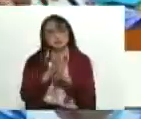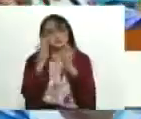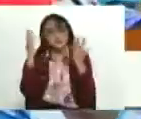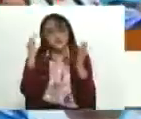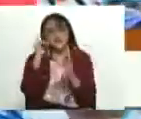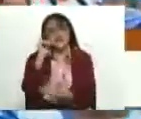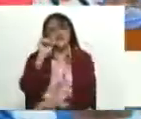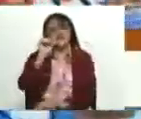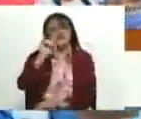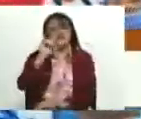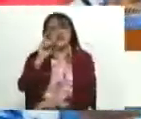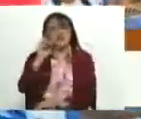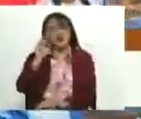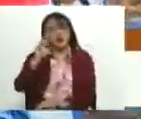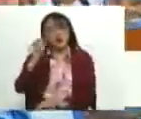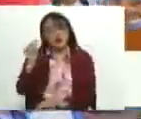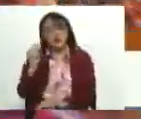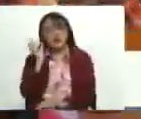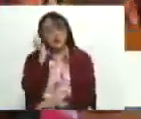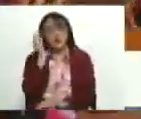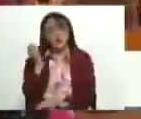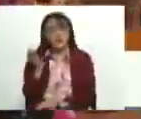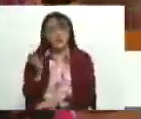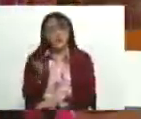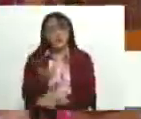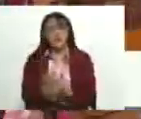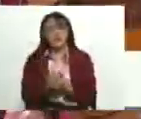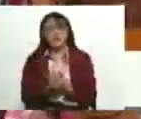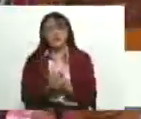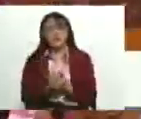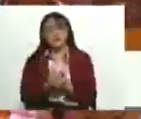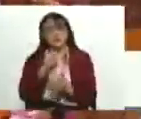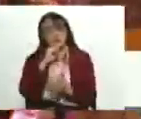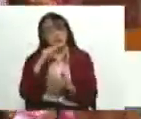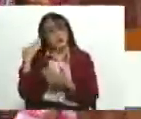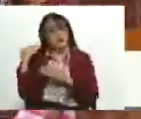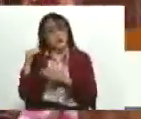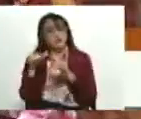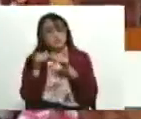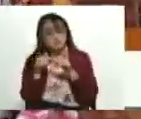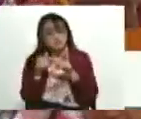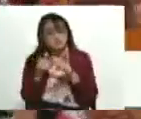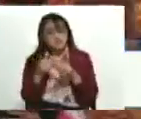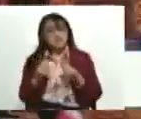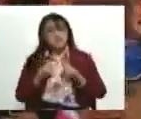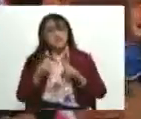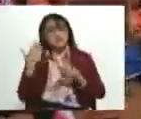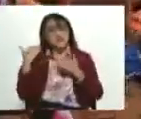para Isidora. Isidora que dejó, que mantuvo vivo